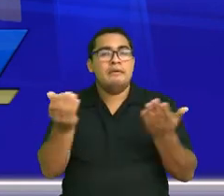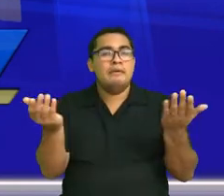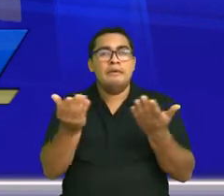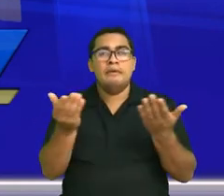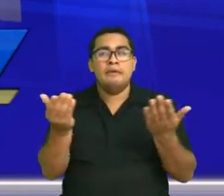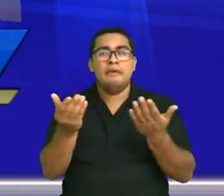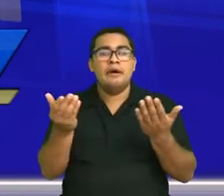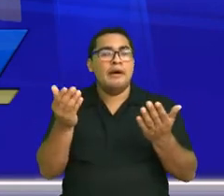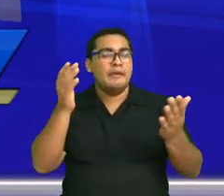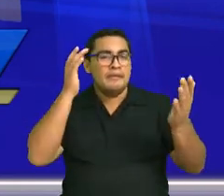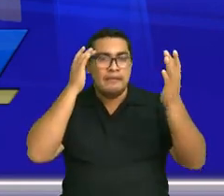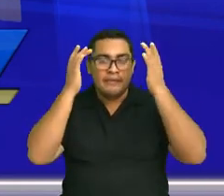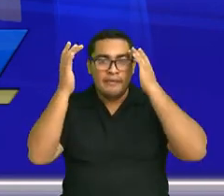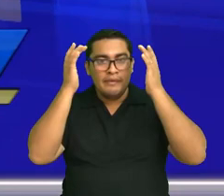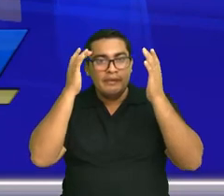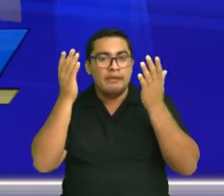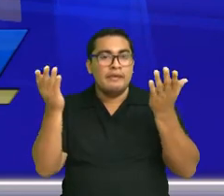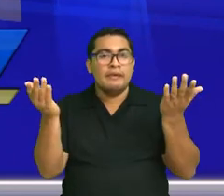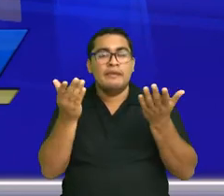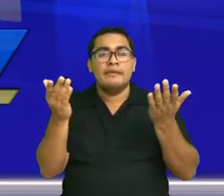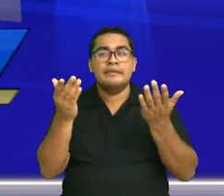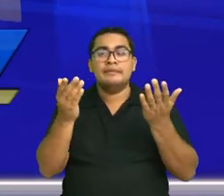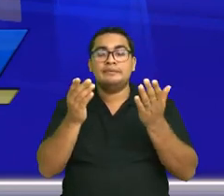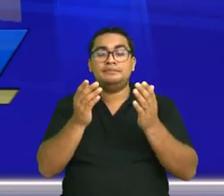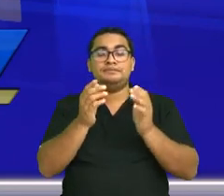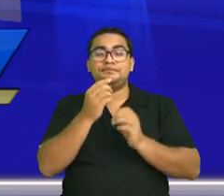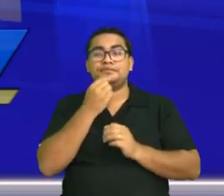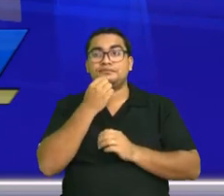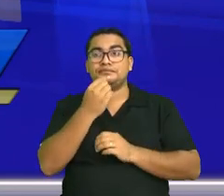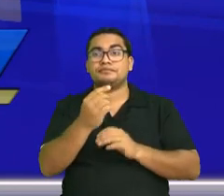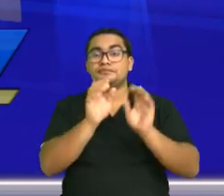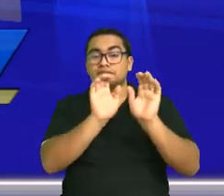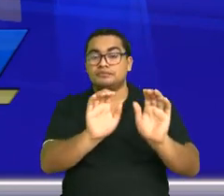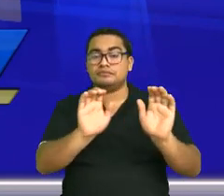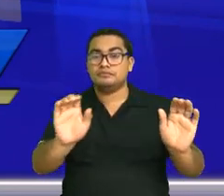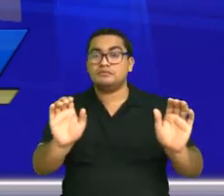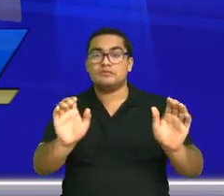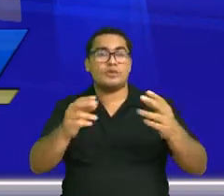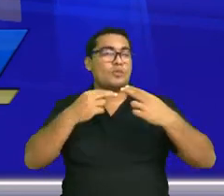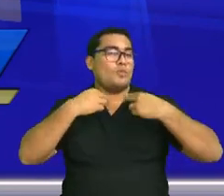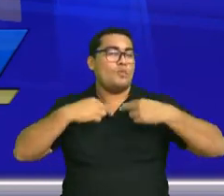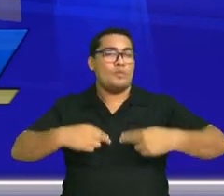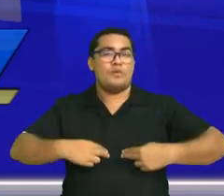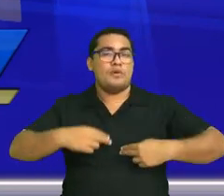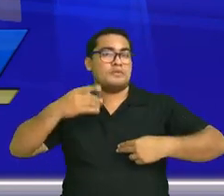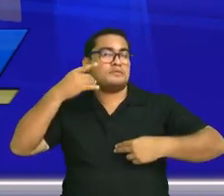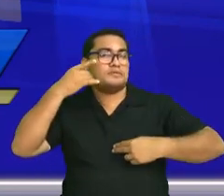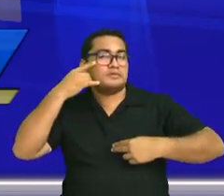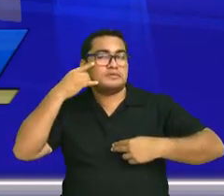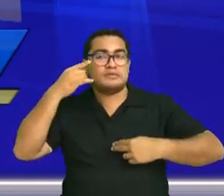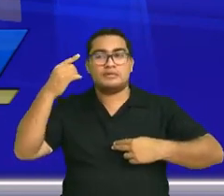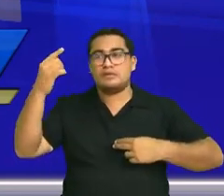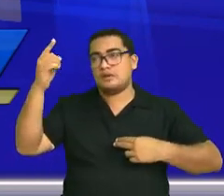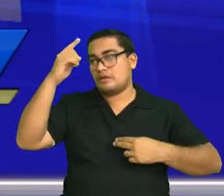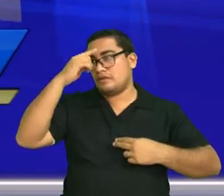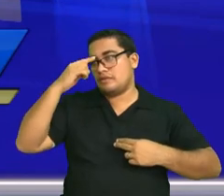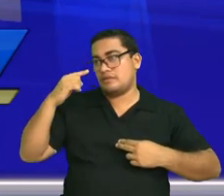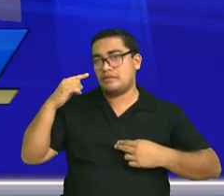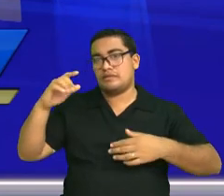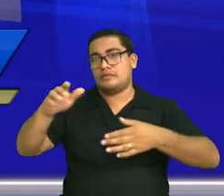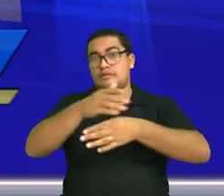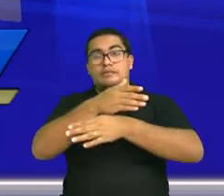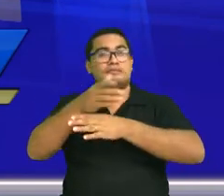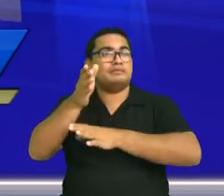toda esa preocupación de que es un niño, un ser humano con todos los derechos, ¿verdad?